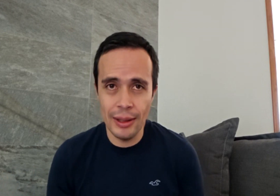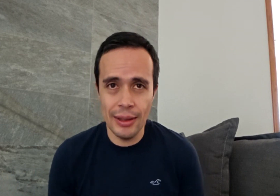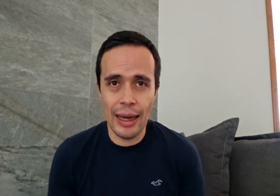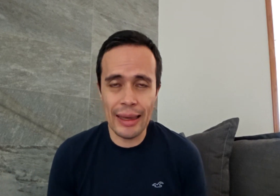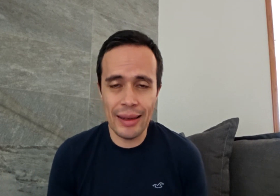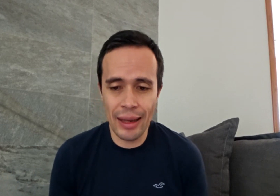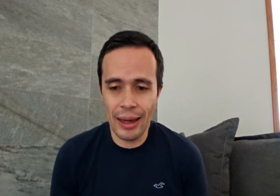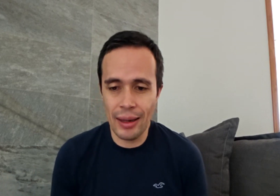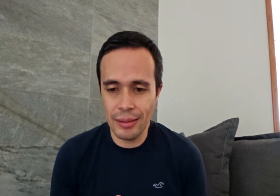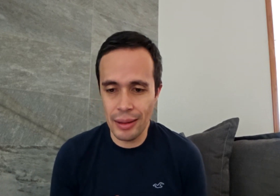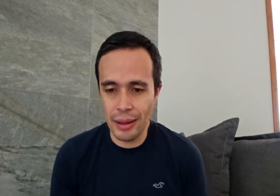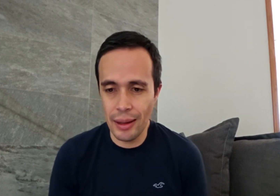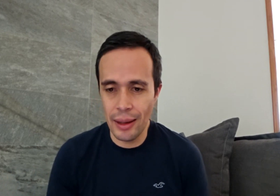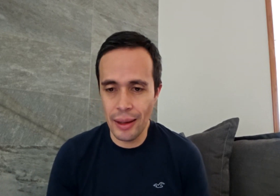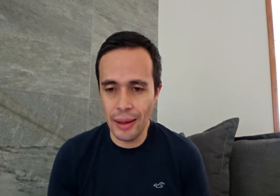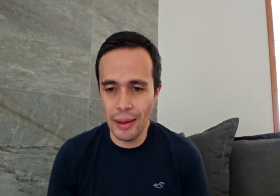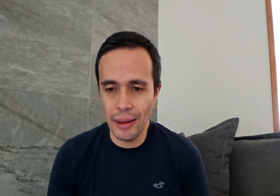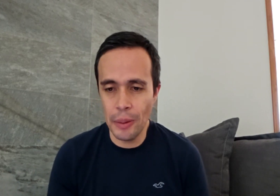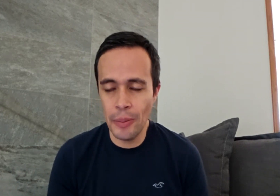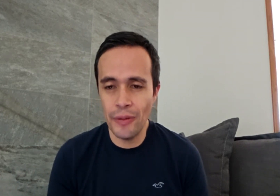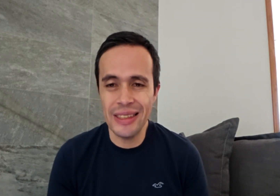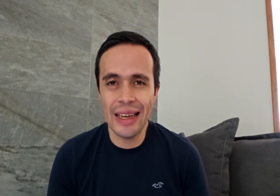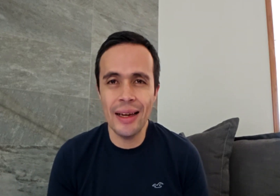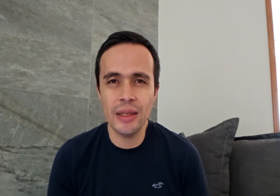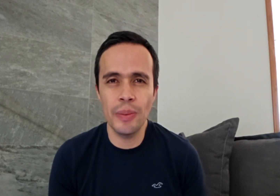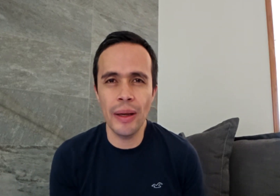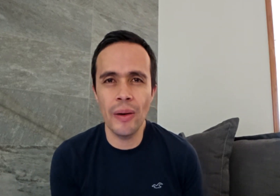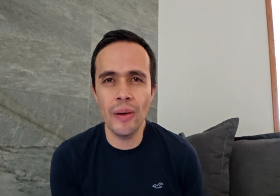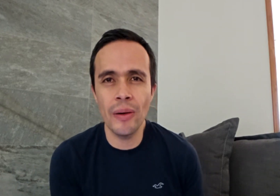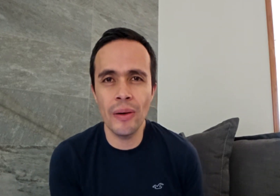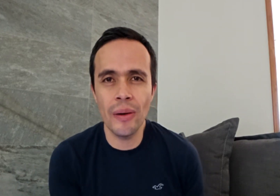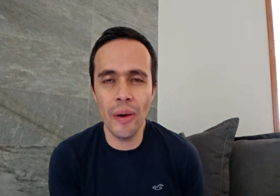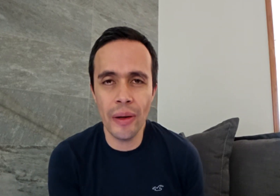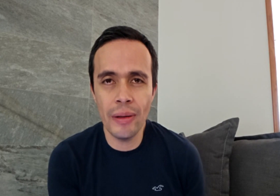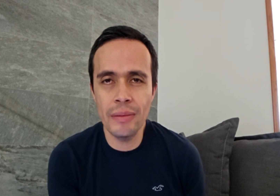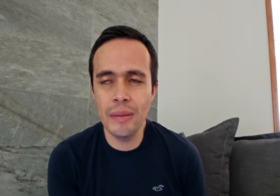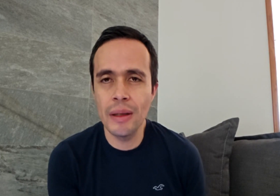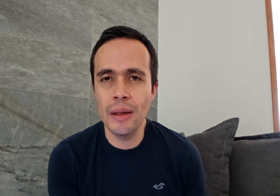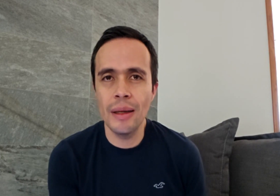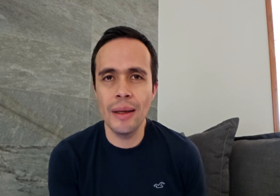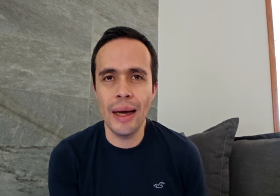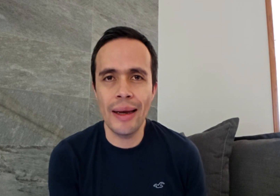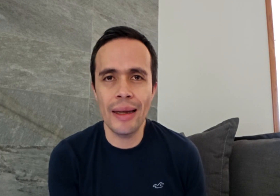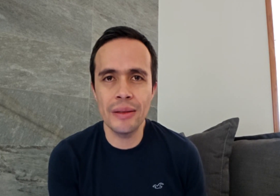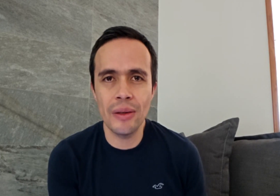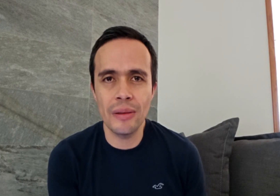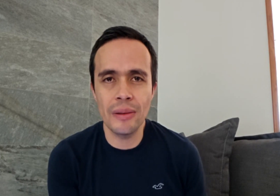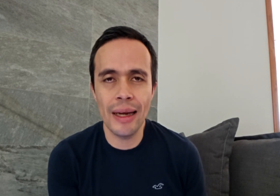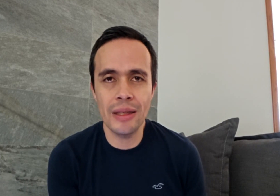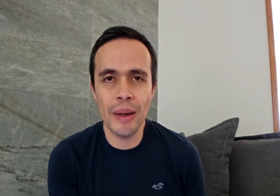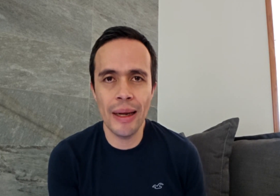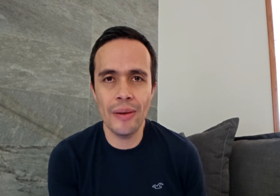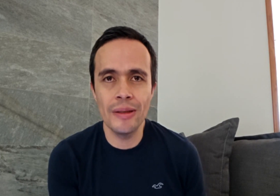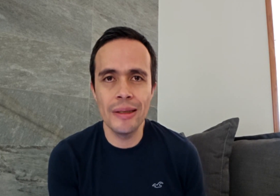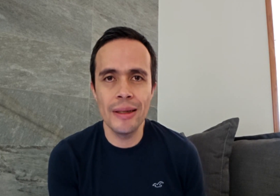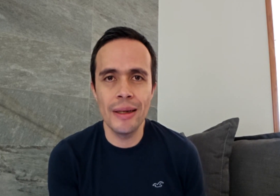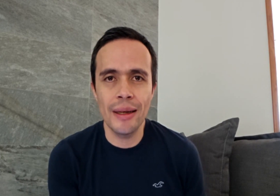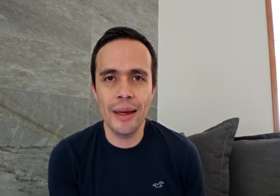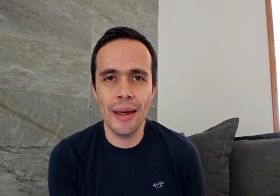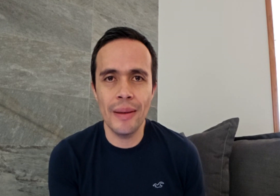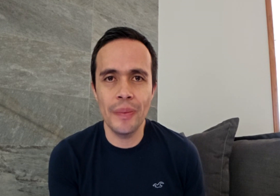Pero hay que destacar que el propio fiscal explicó hoy, Alejandro Gertz